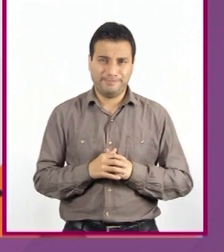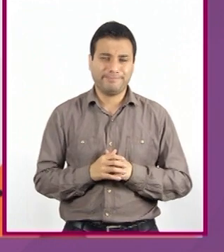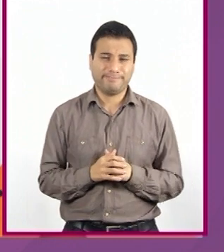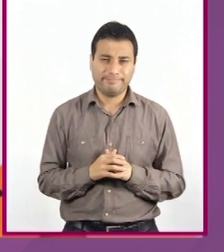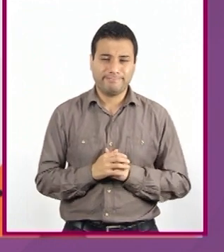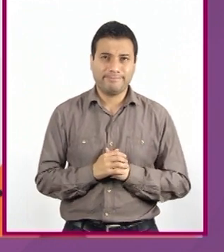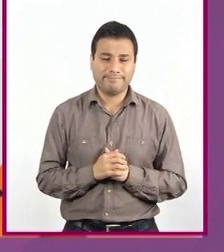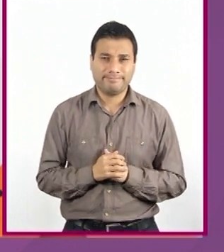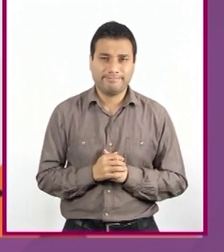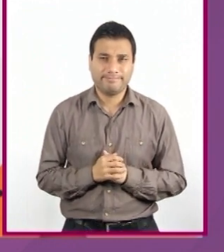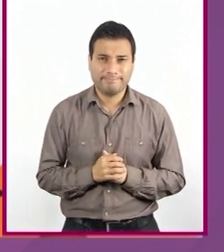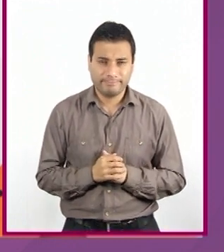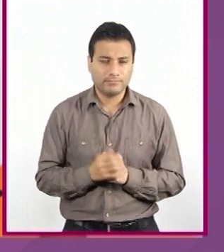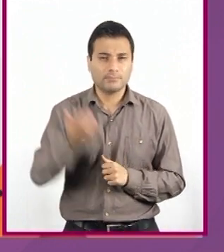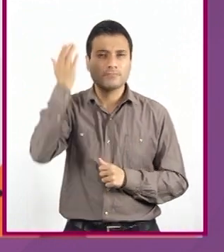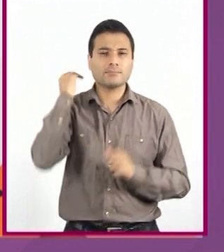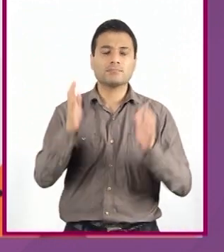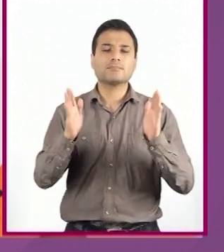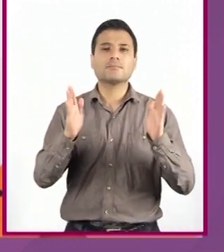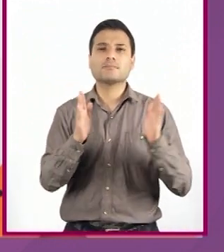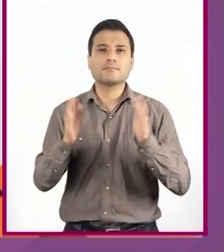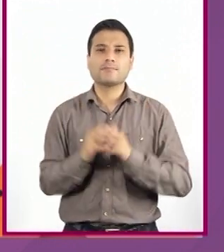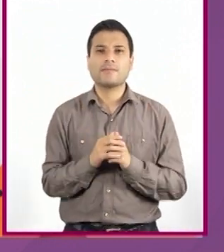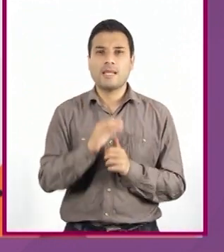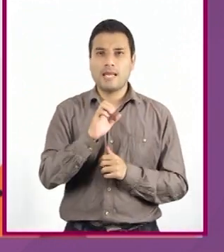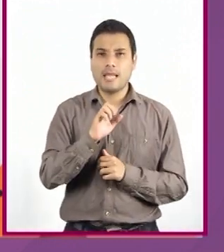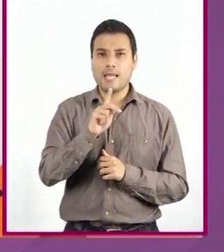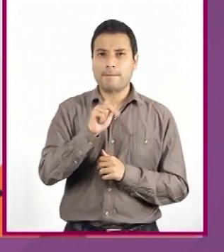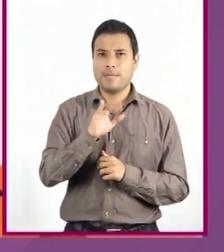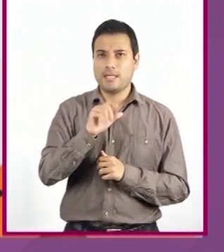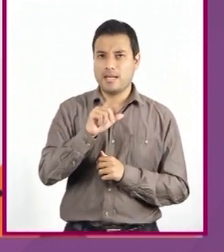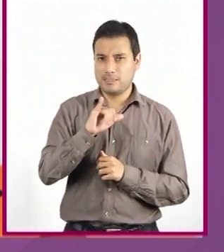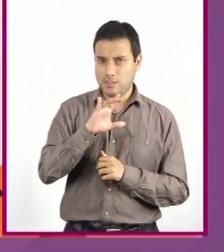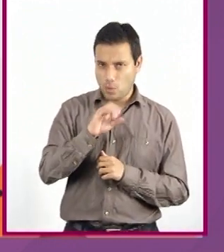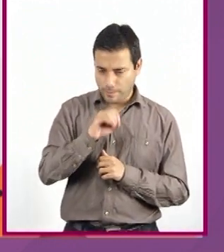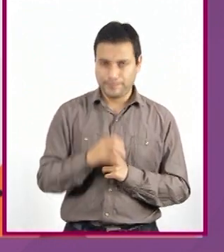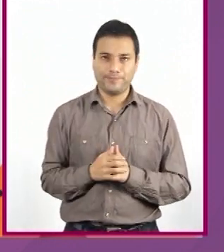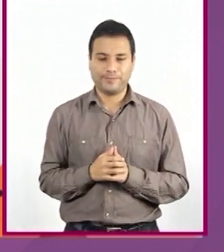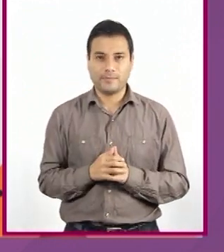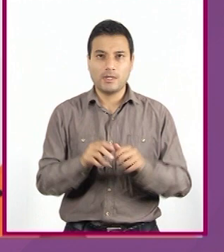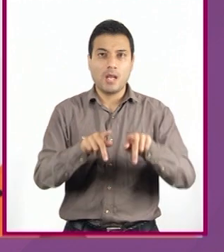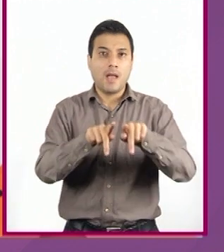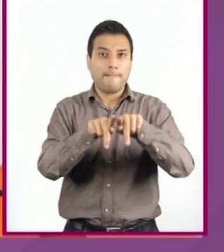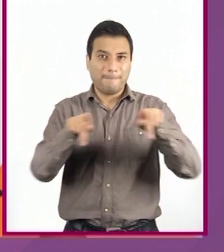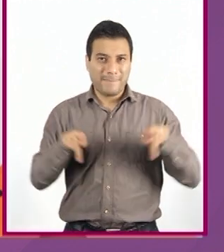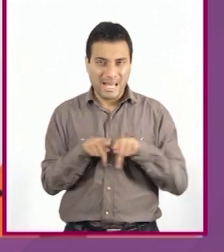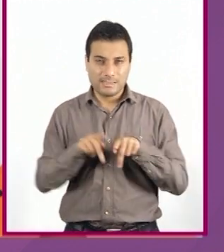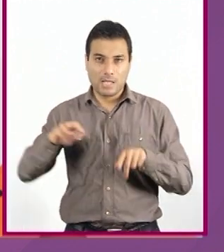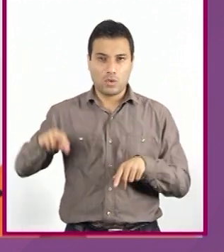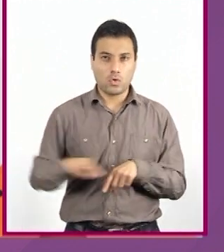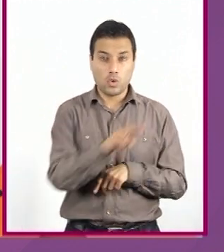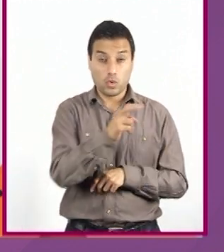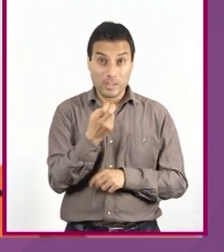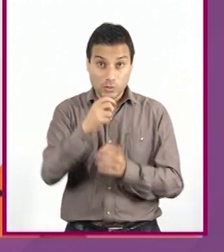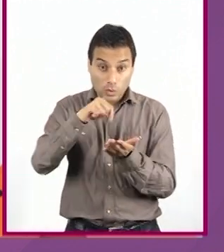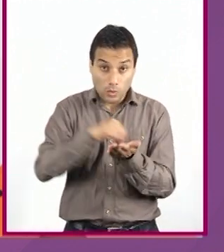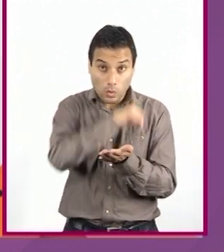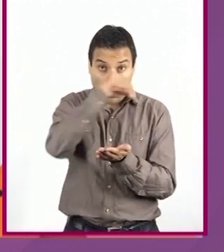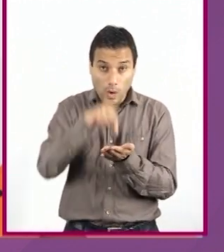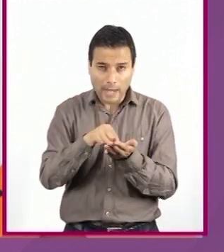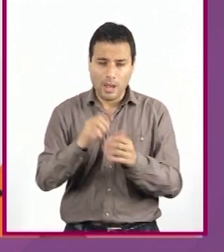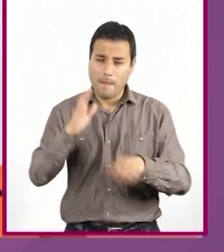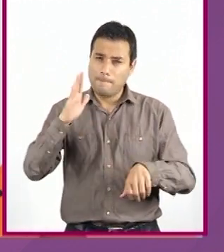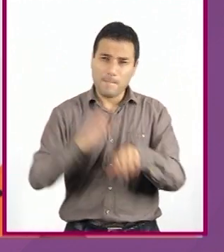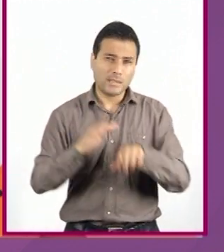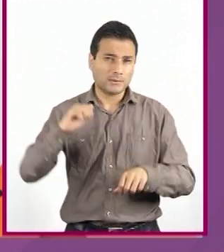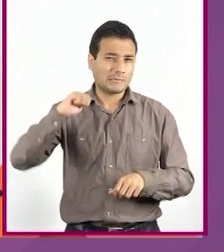México durante el periodo epiclásico. La Plaza del Arroyo es la zona más